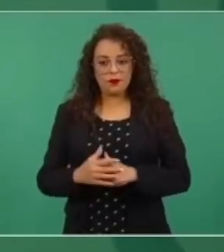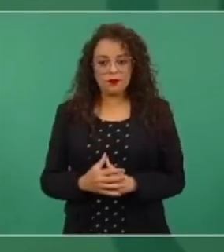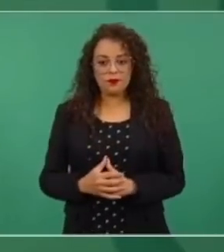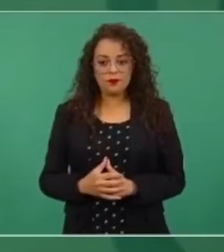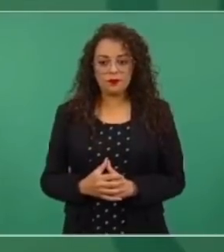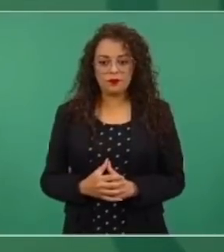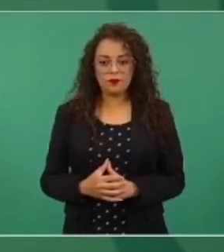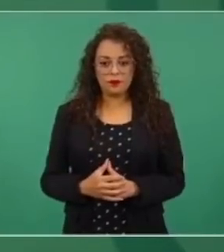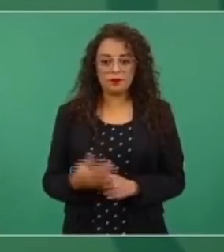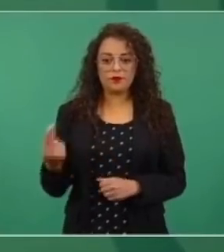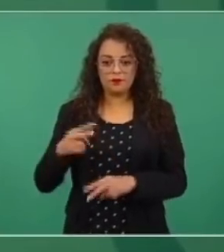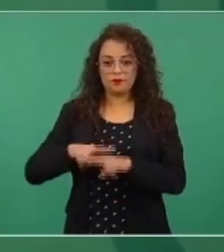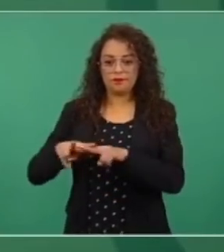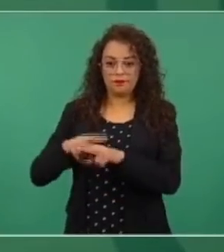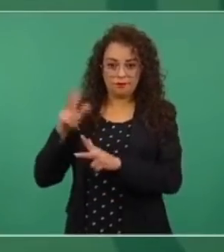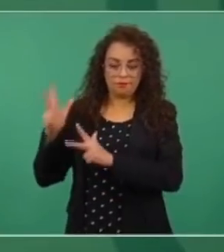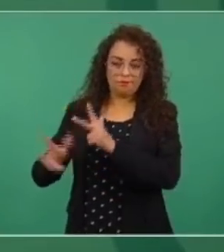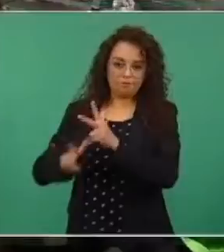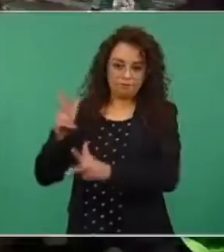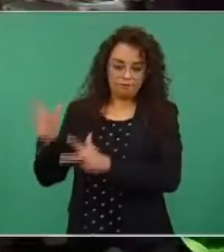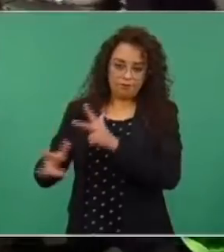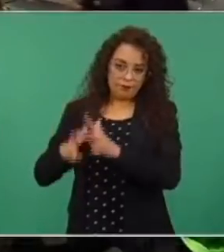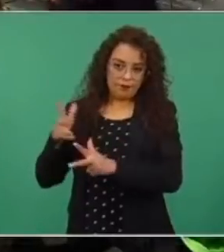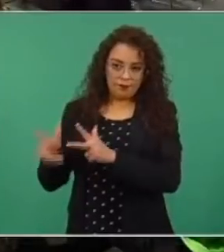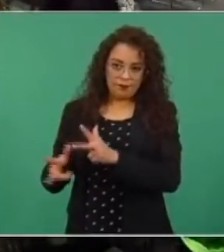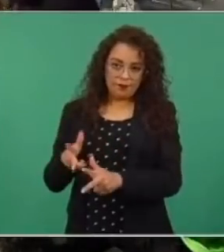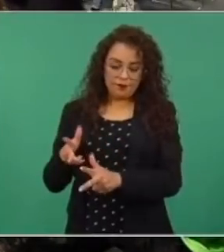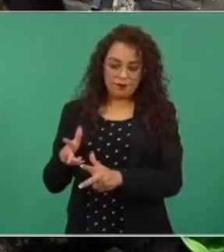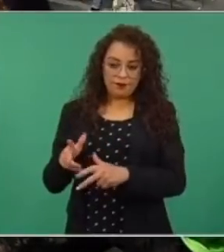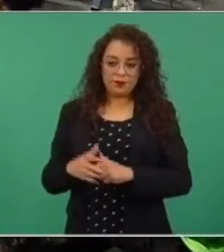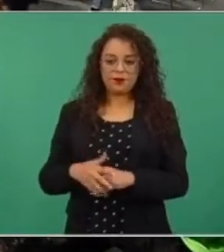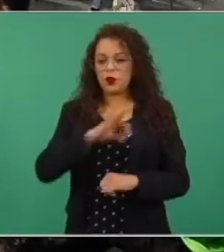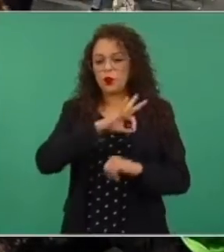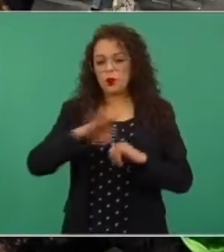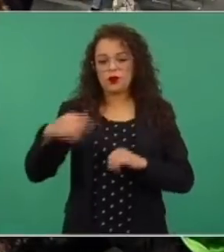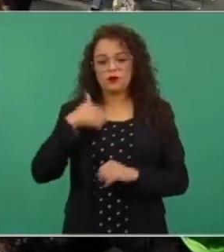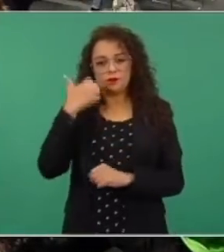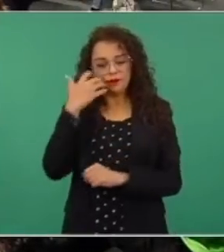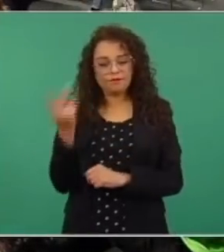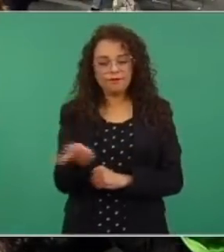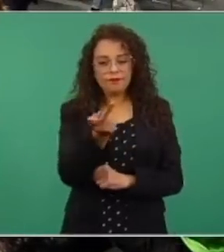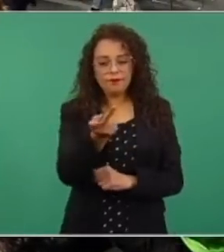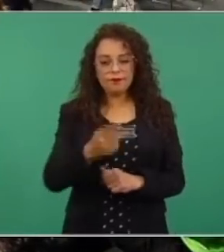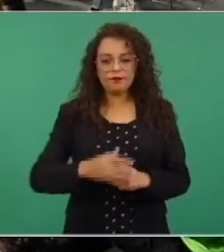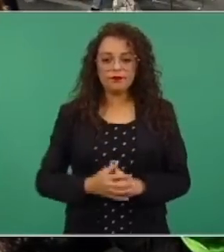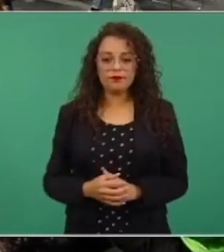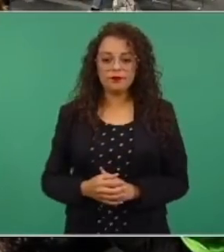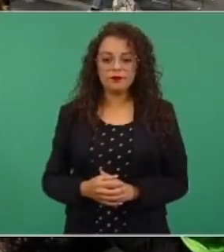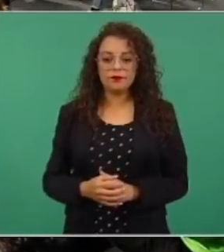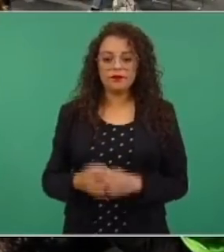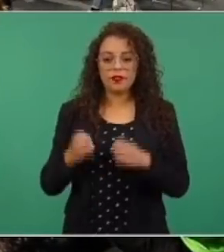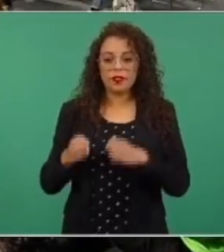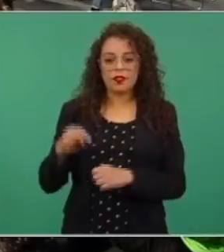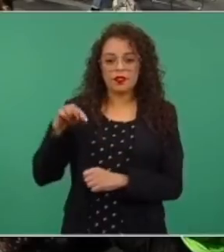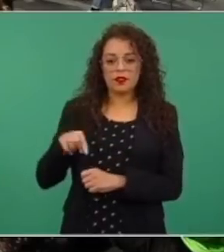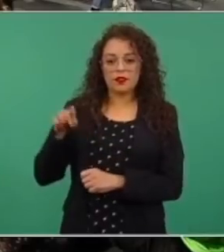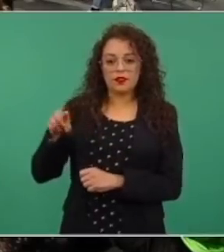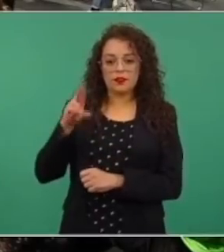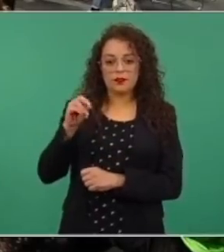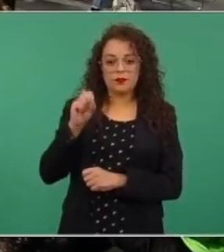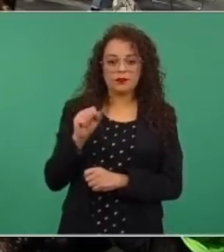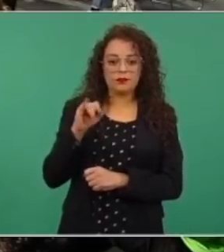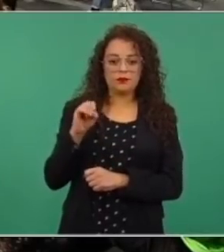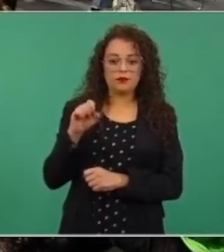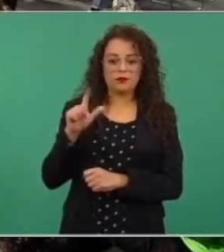de hacer el tren. Y ya finalmente, si me permite, bueno, está aquí Rosicela, que fue secretaria de Gobierno de la Ciudad de